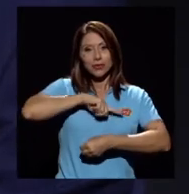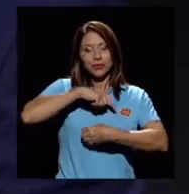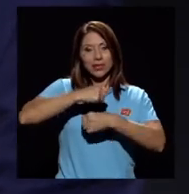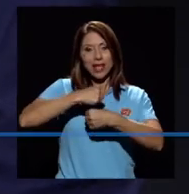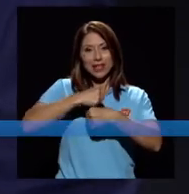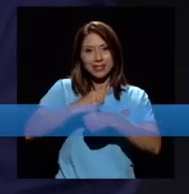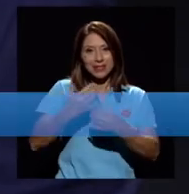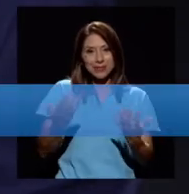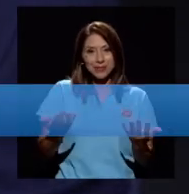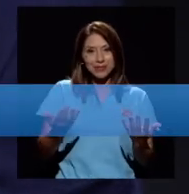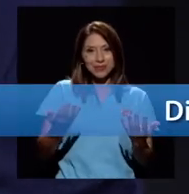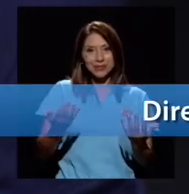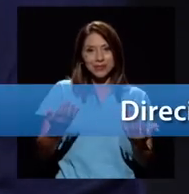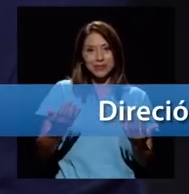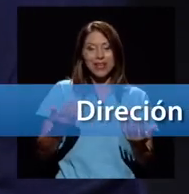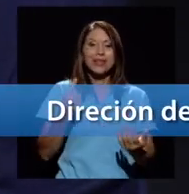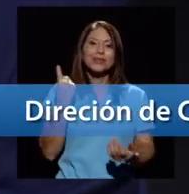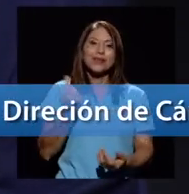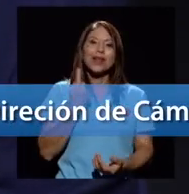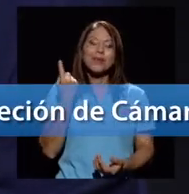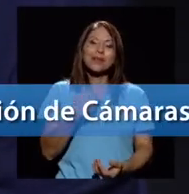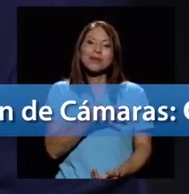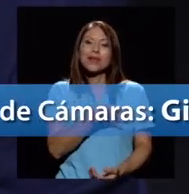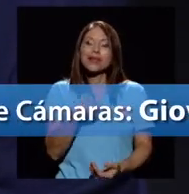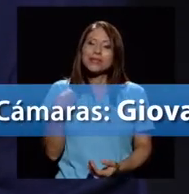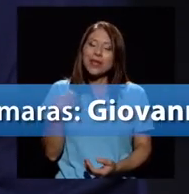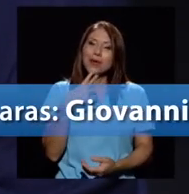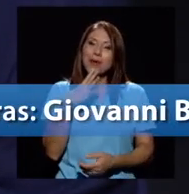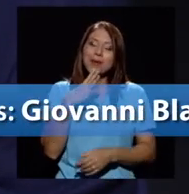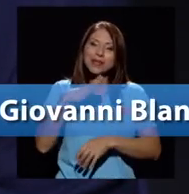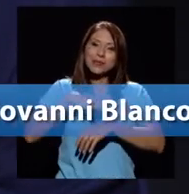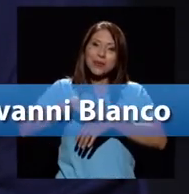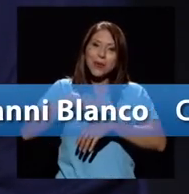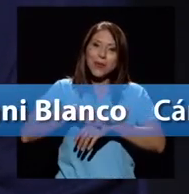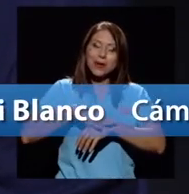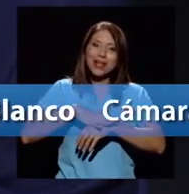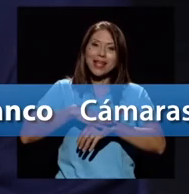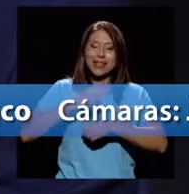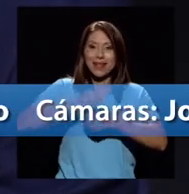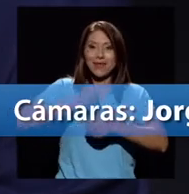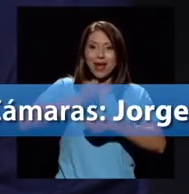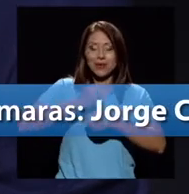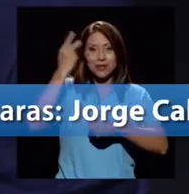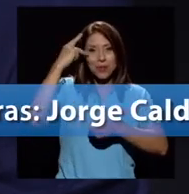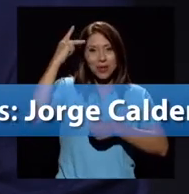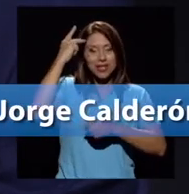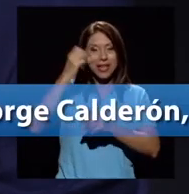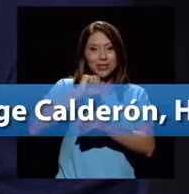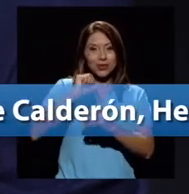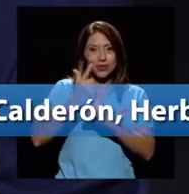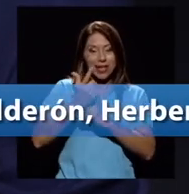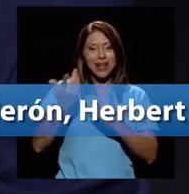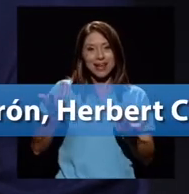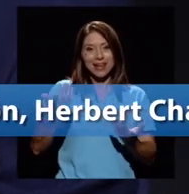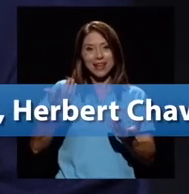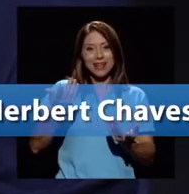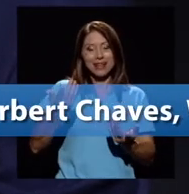más me ha gustado mencionar un poquito más sobre los trabajos de política social que hemos hecho.